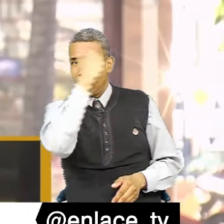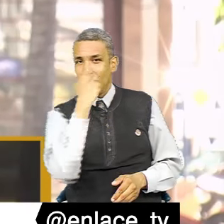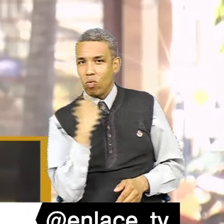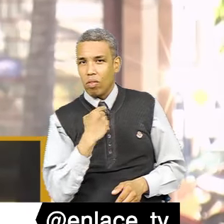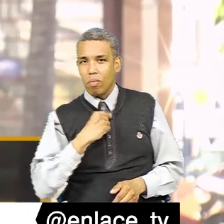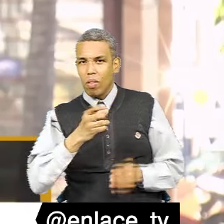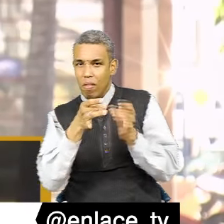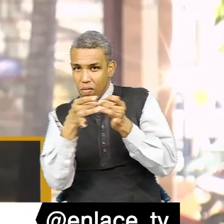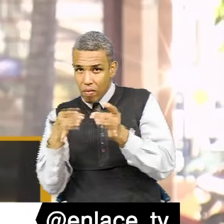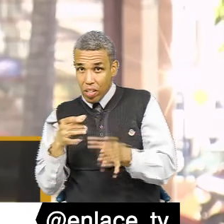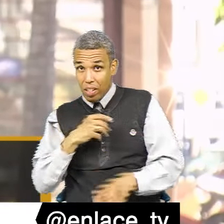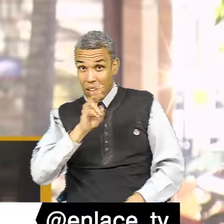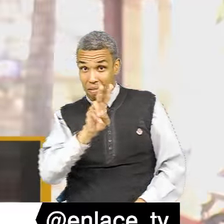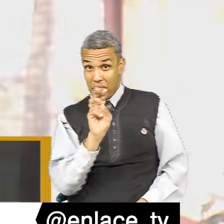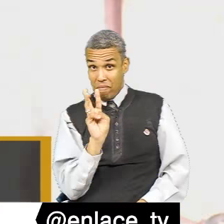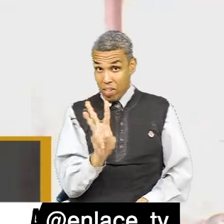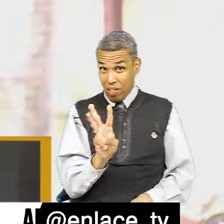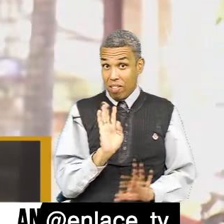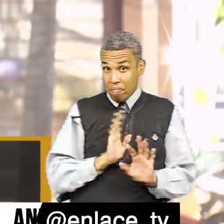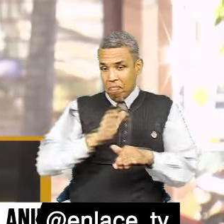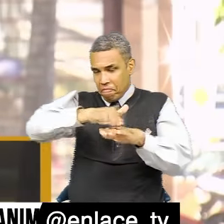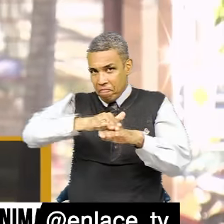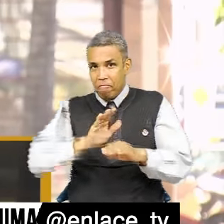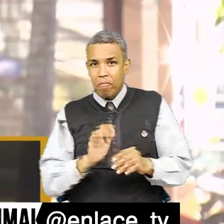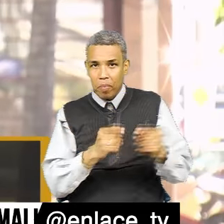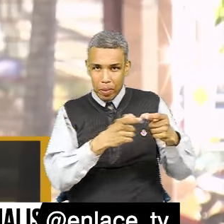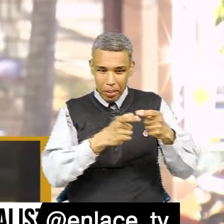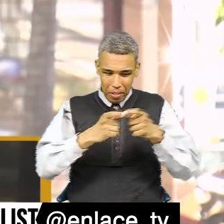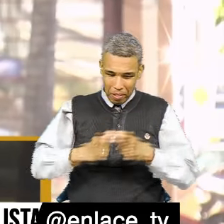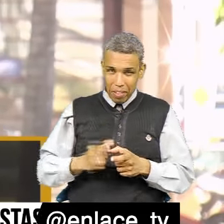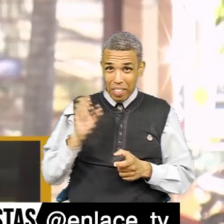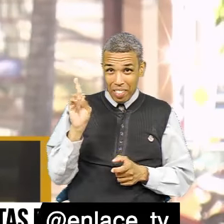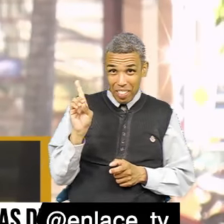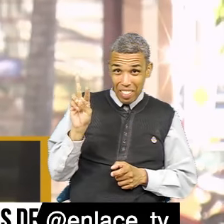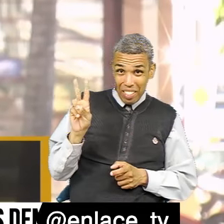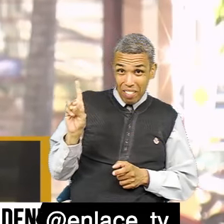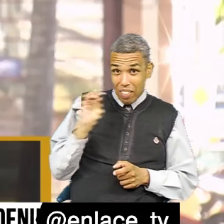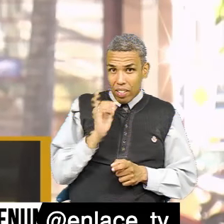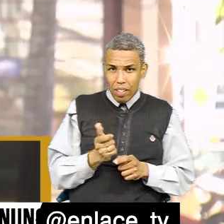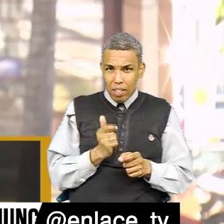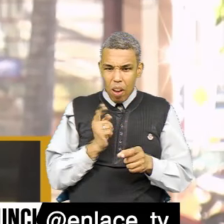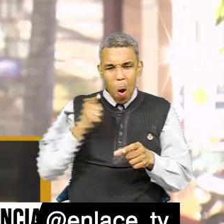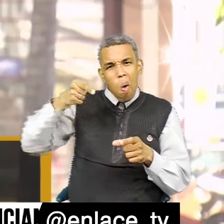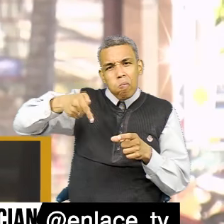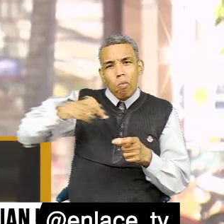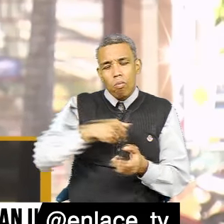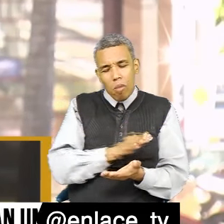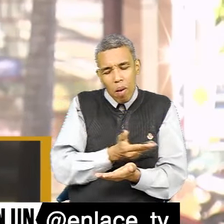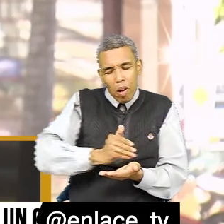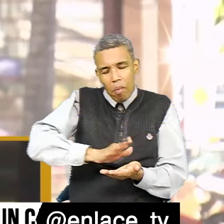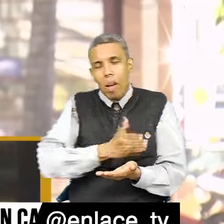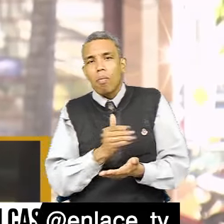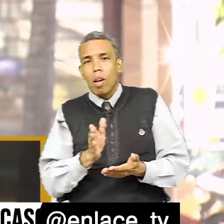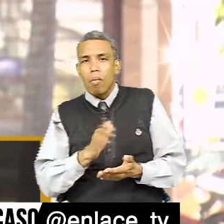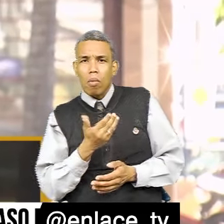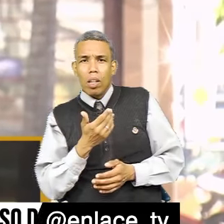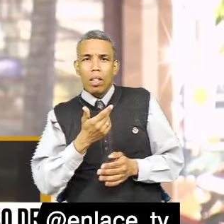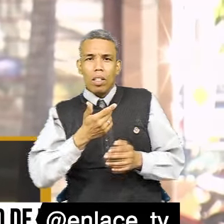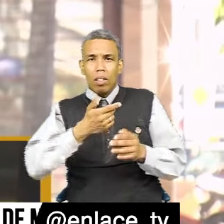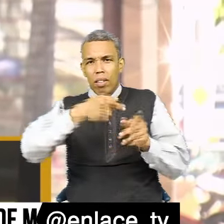los medios de comunicación y la comunidad en general. CD consta de 15 canciones, igual número de compositores, y vienen en los ritmos